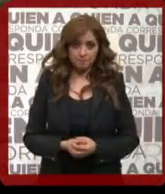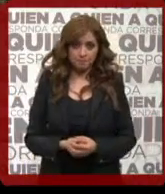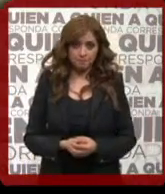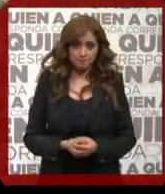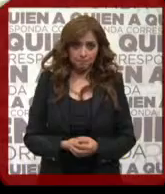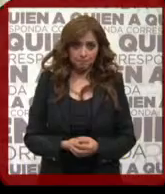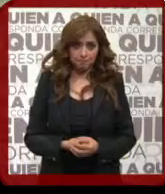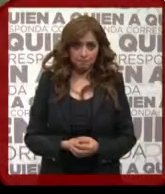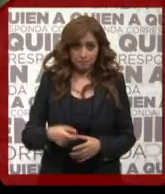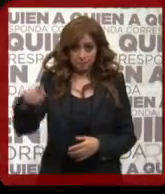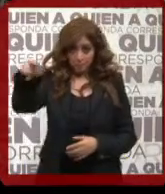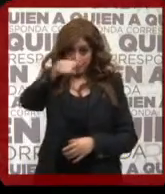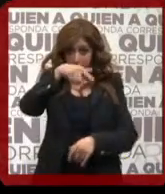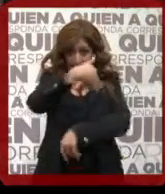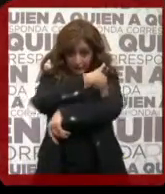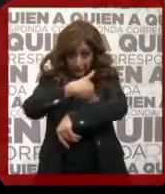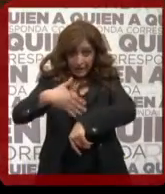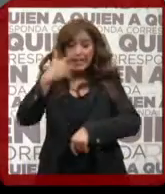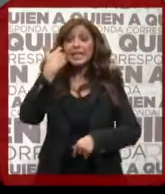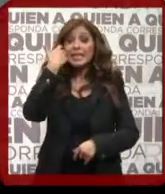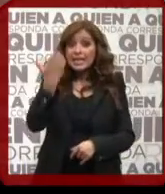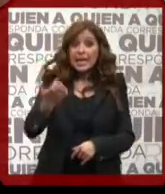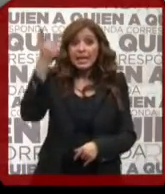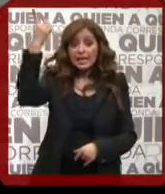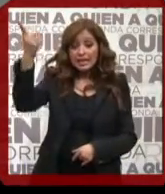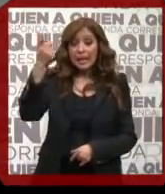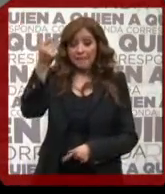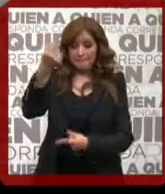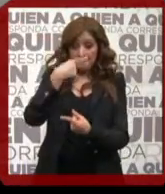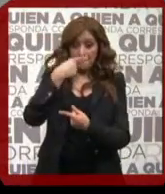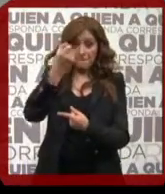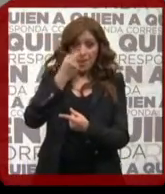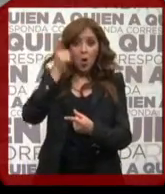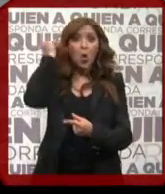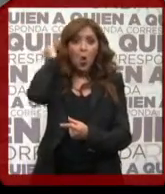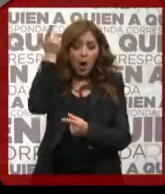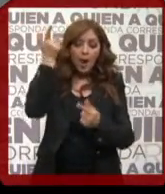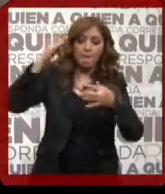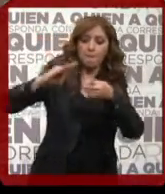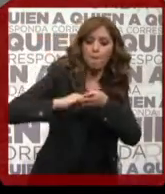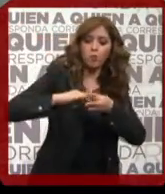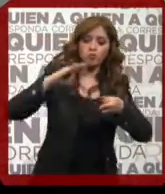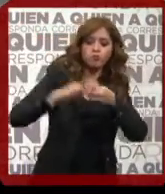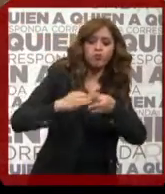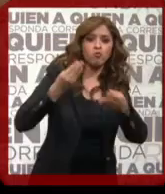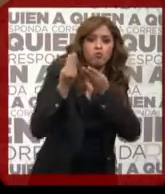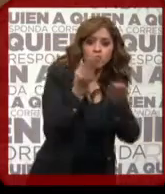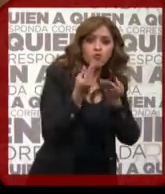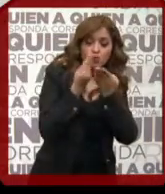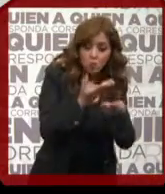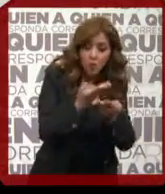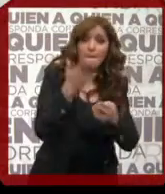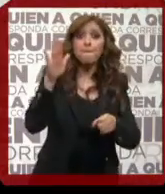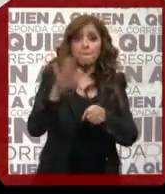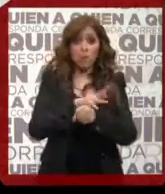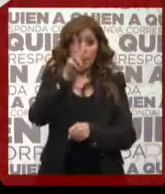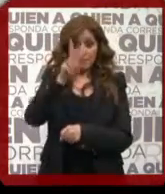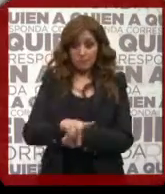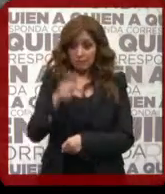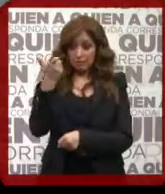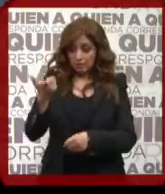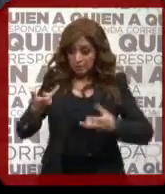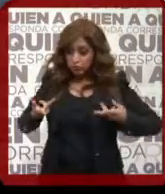Esta familia lo único que piden es que el servicio de entrega de medicamentos se les dé de manera correcta, ya que también tienen gastos